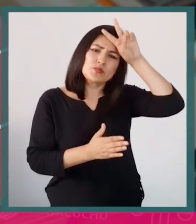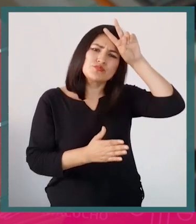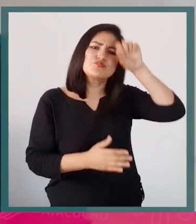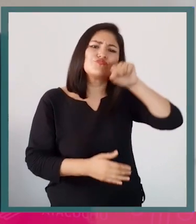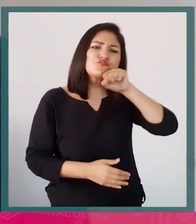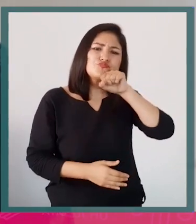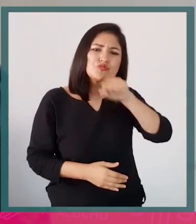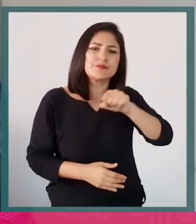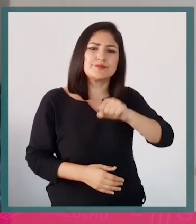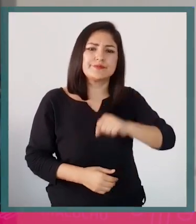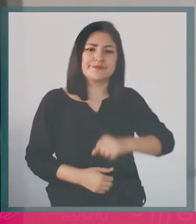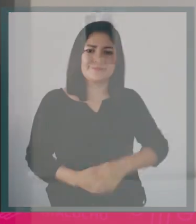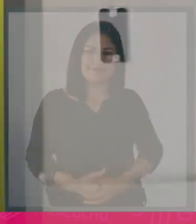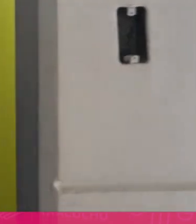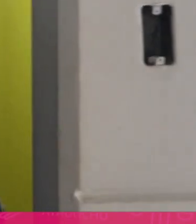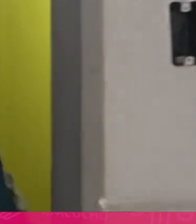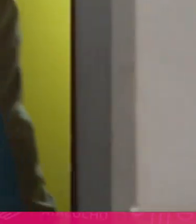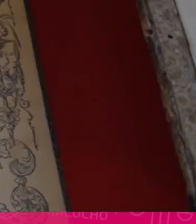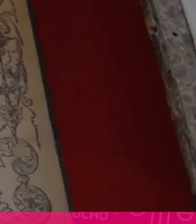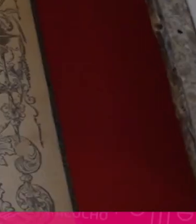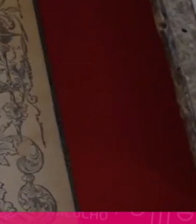Nación. Vayamos.